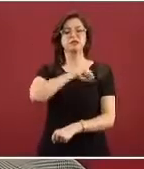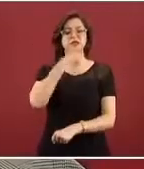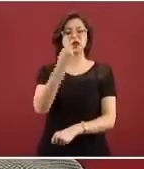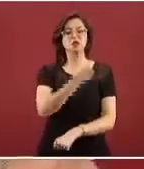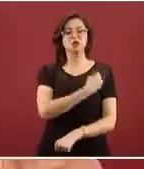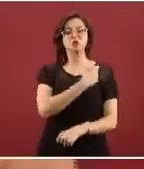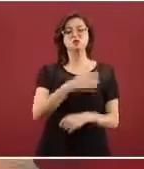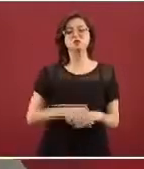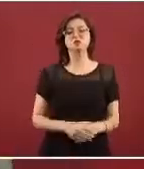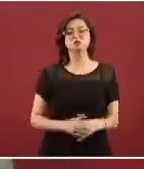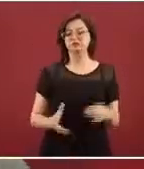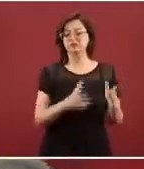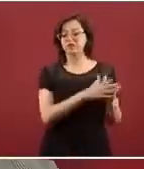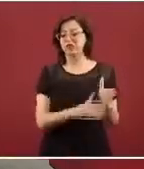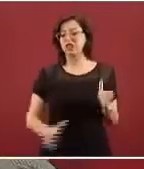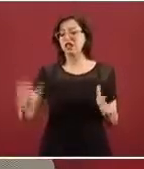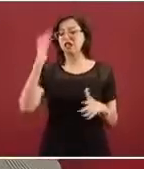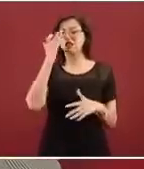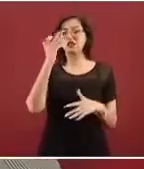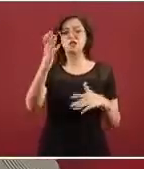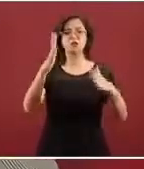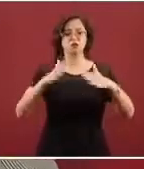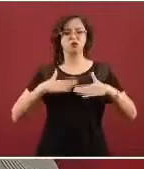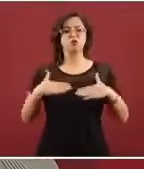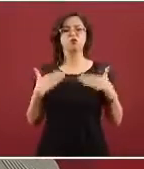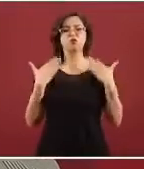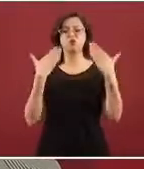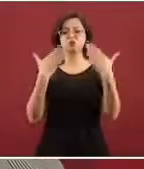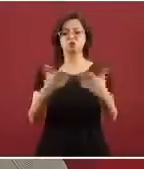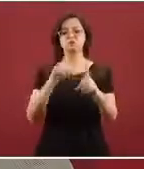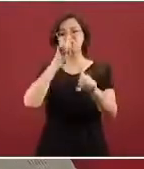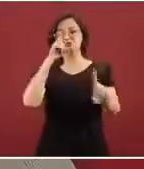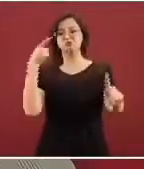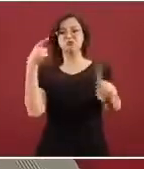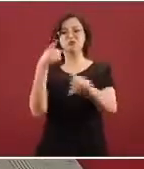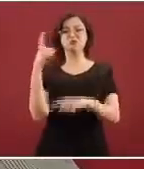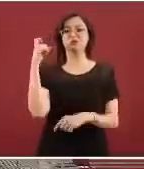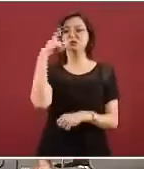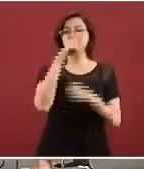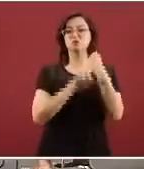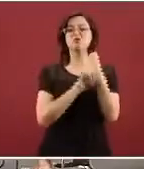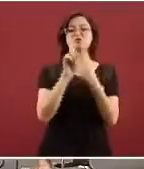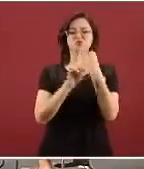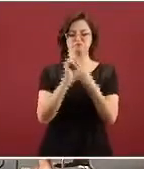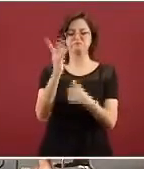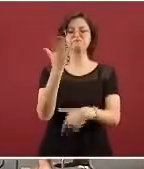Vivamos este tiempo con confianza y superaremos juntos los retos que se nos presentan.